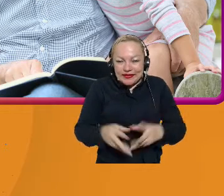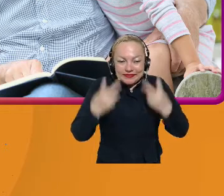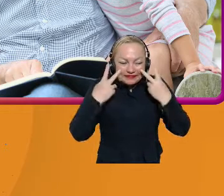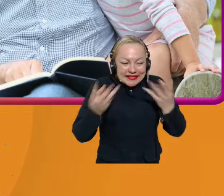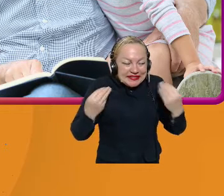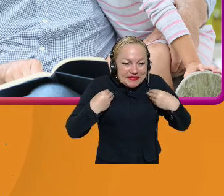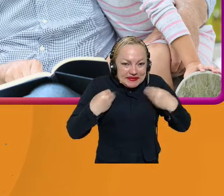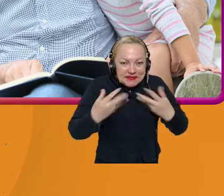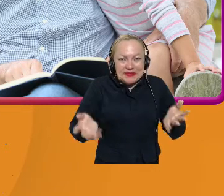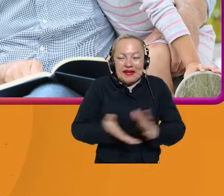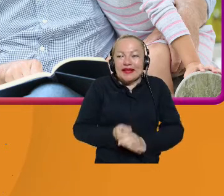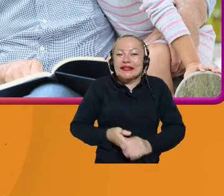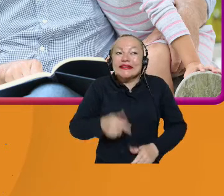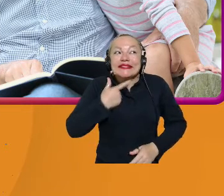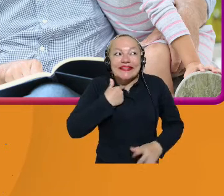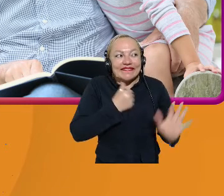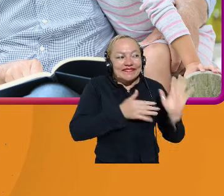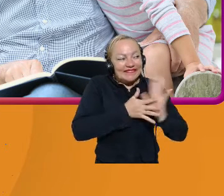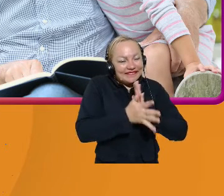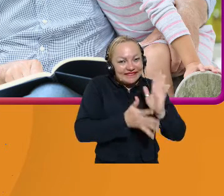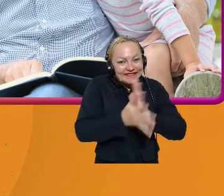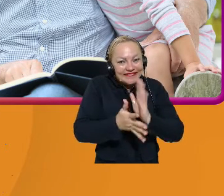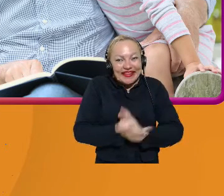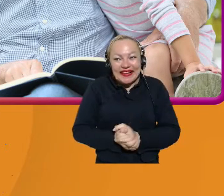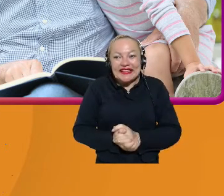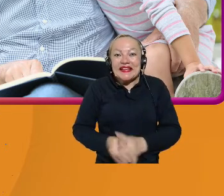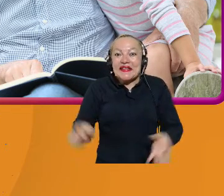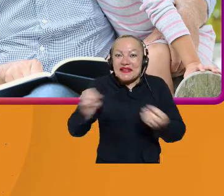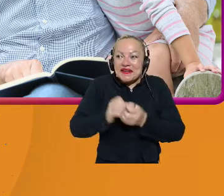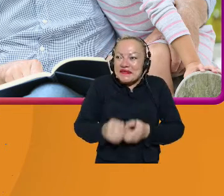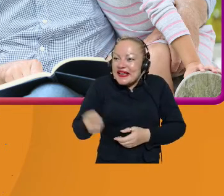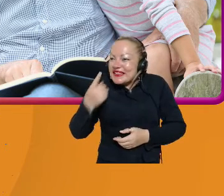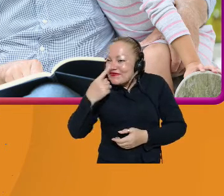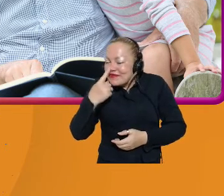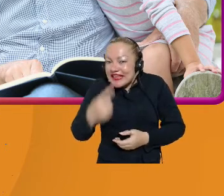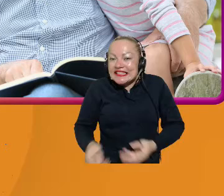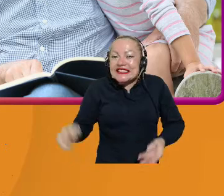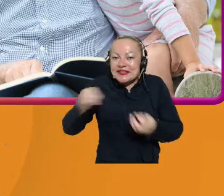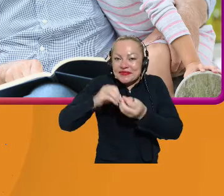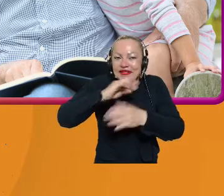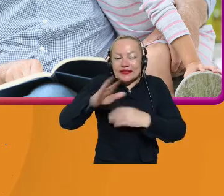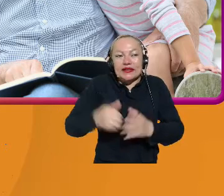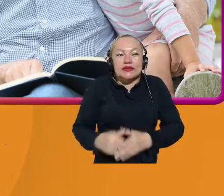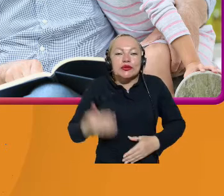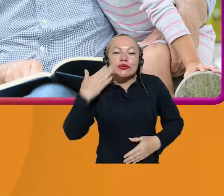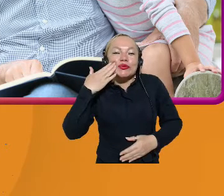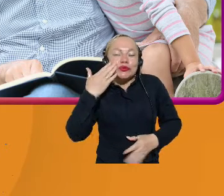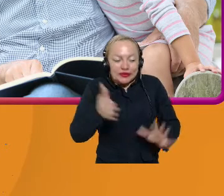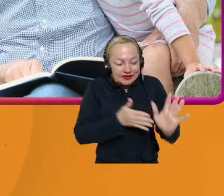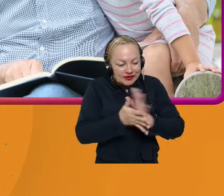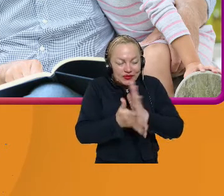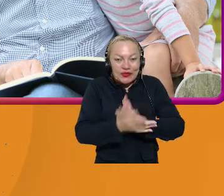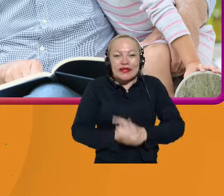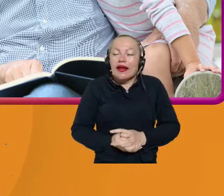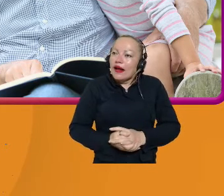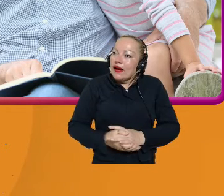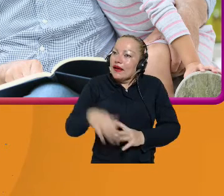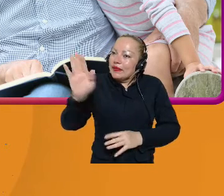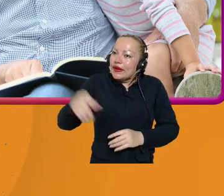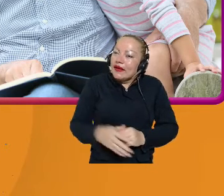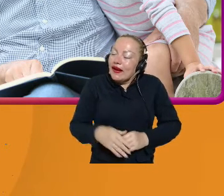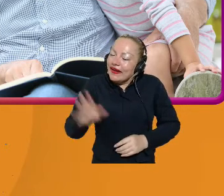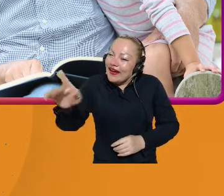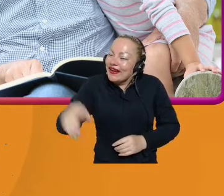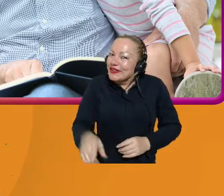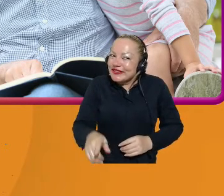me encanta escucharla, me encanta preguntarle, me encanta saber cuando me cuenta sobre mi mamá. ¿Y usted cómo conoció al